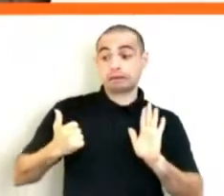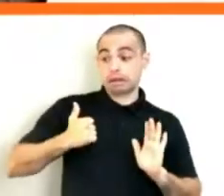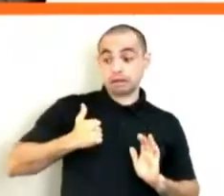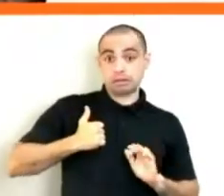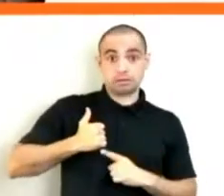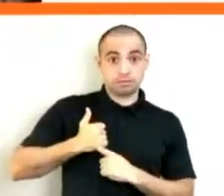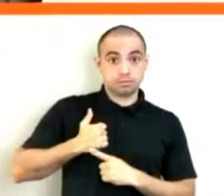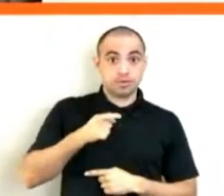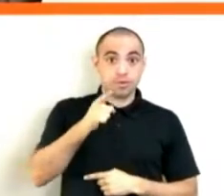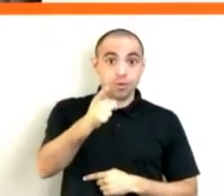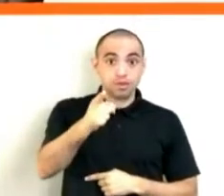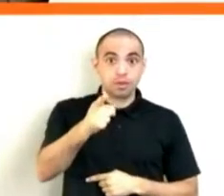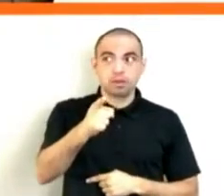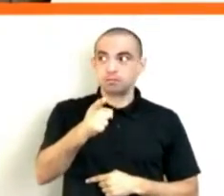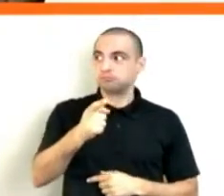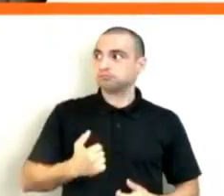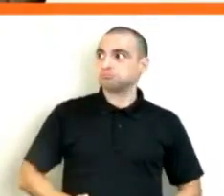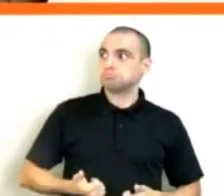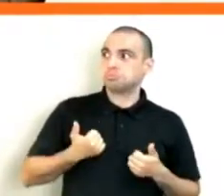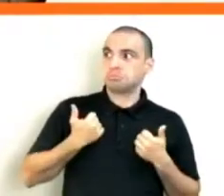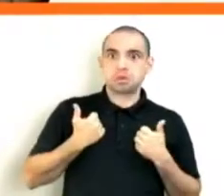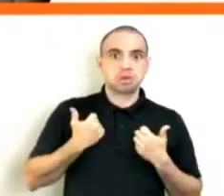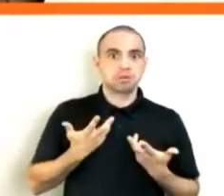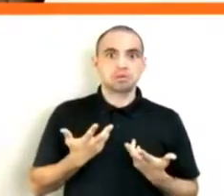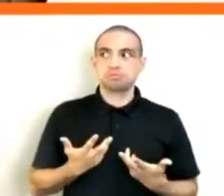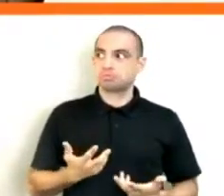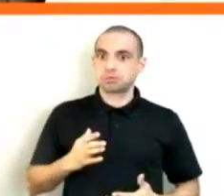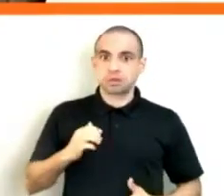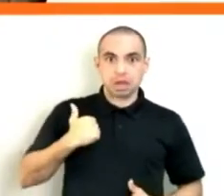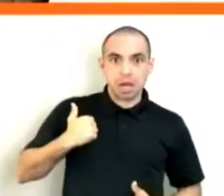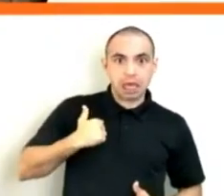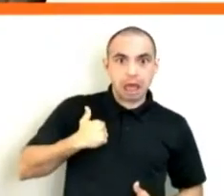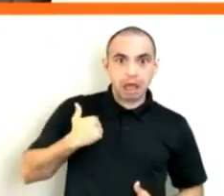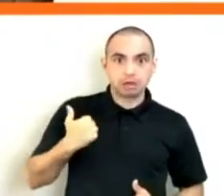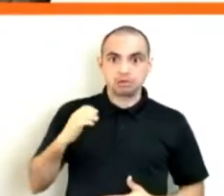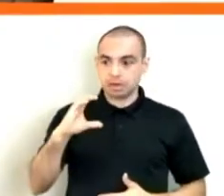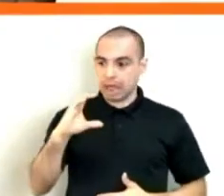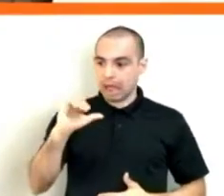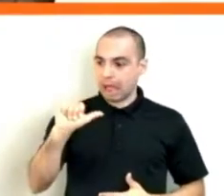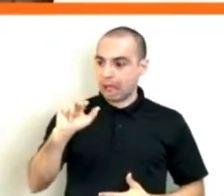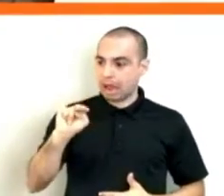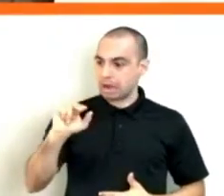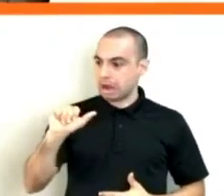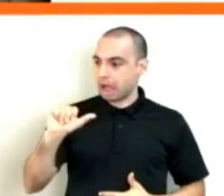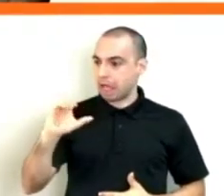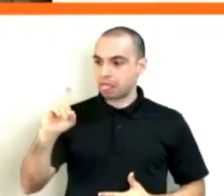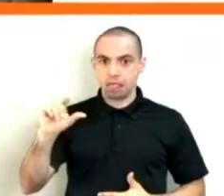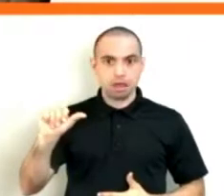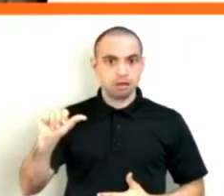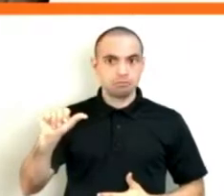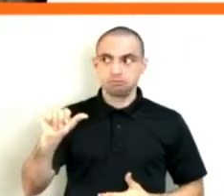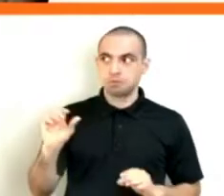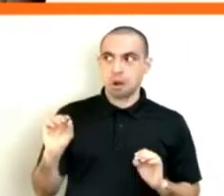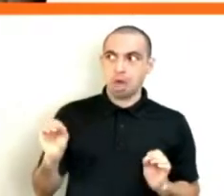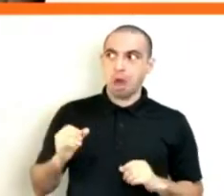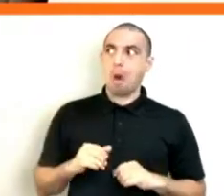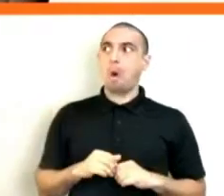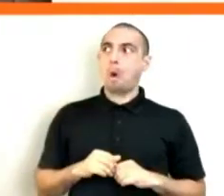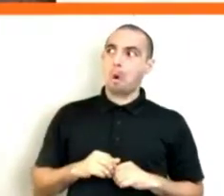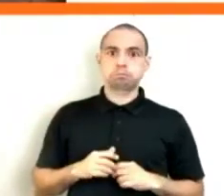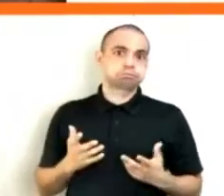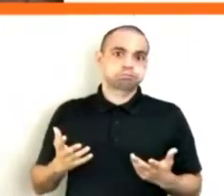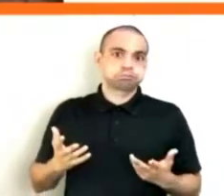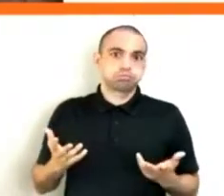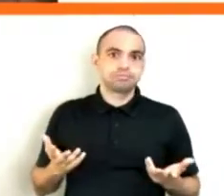usted obviamente no ha residido en Canadá, no ha recibido desempleo bajo ningún concepto, pues usted va a marcar que no. Yo entiendo que la gran mayoría de la gente de Puerto